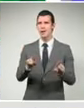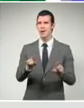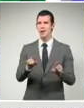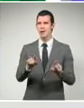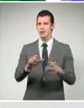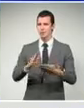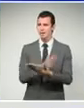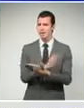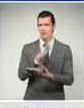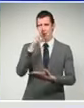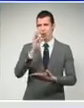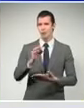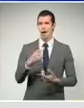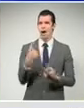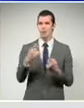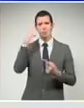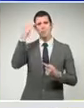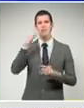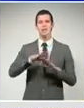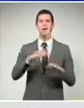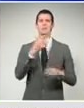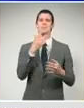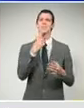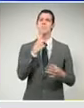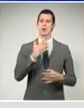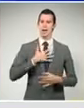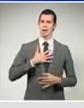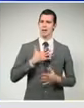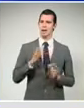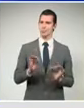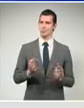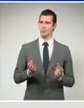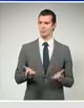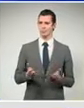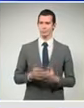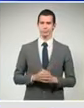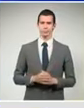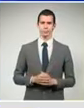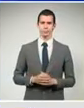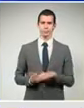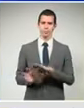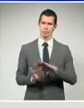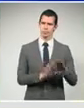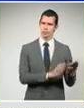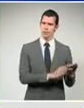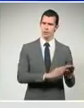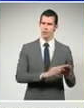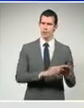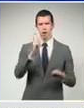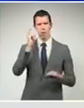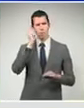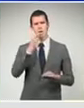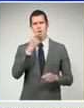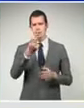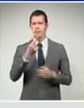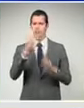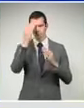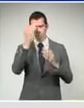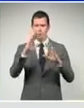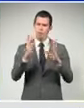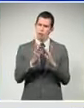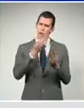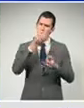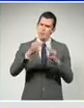catarro. Doctor, le agradecemos su presencia hoy en nuestro estudio para conocer el análisis de la situación del mundo, también